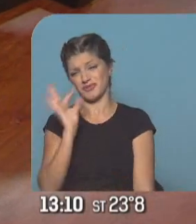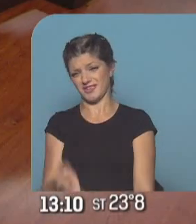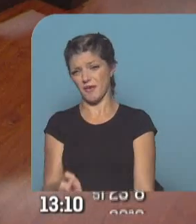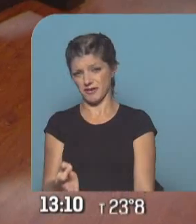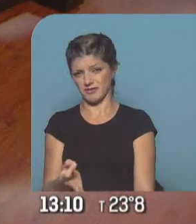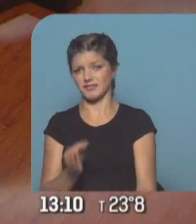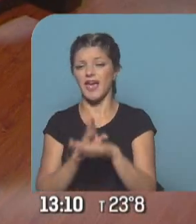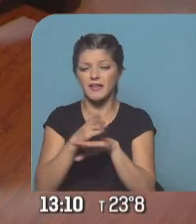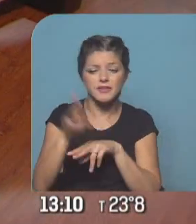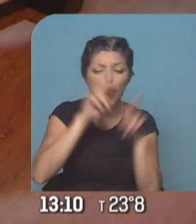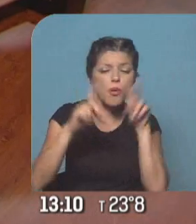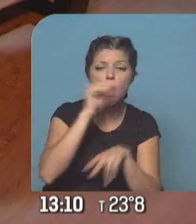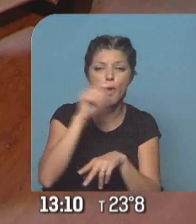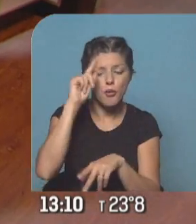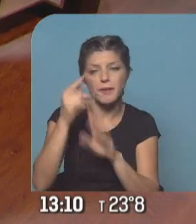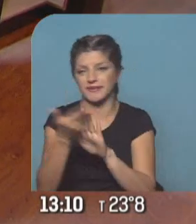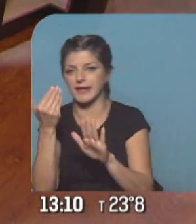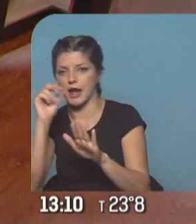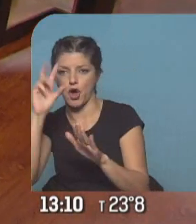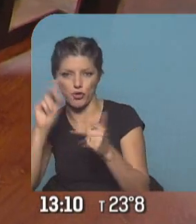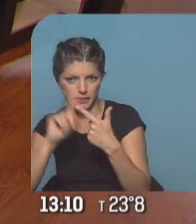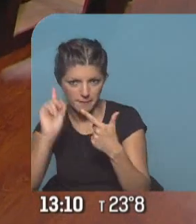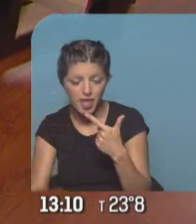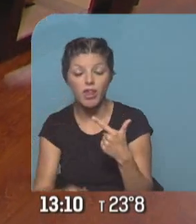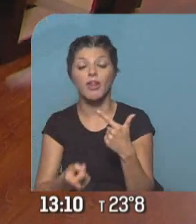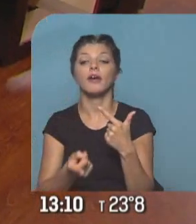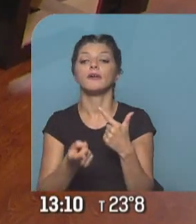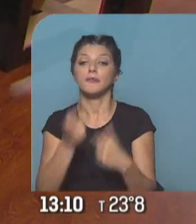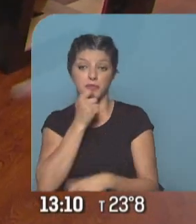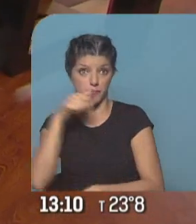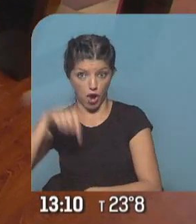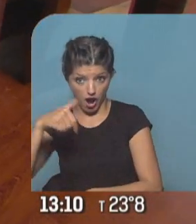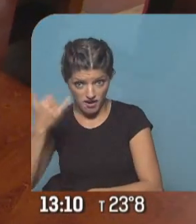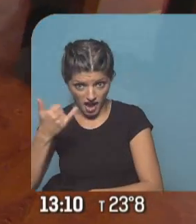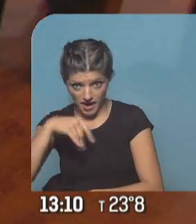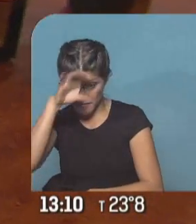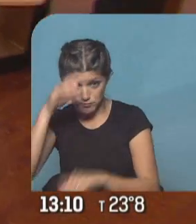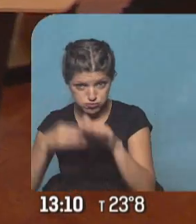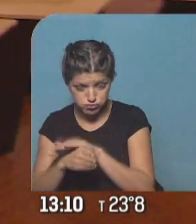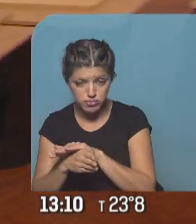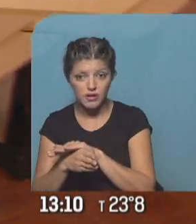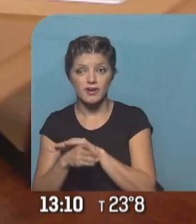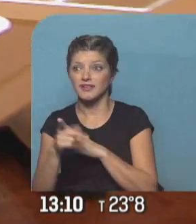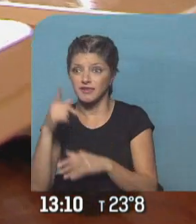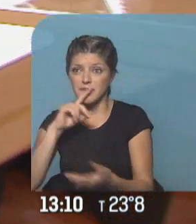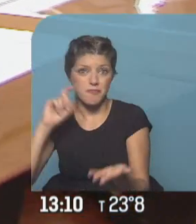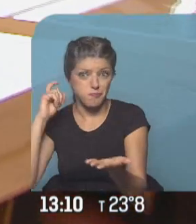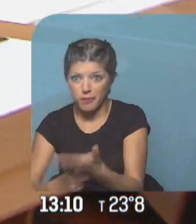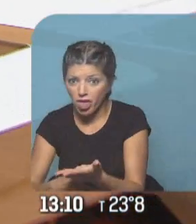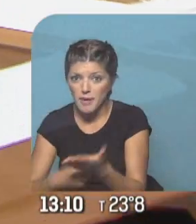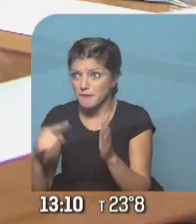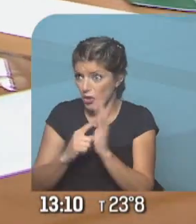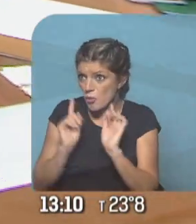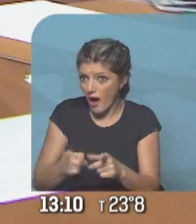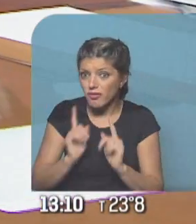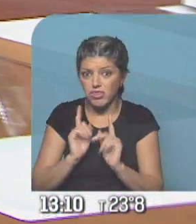por el cobre, después sacan el oro, y que inclusive en este momento hay explotación minera ilegal, pero que bueno, pero que